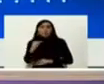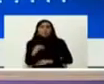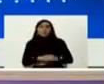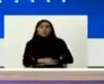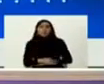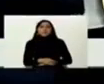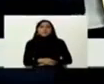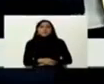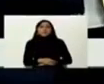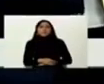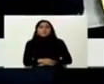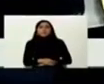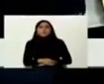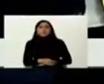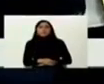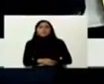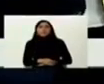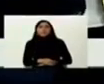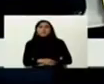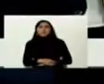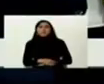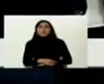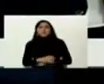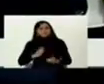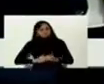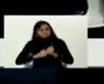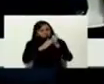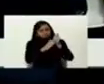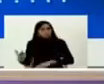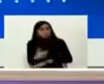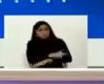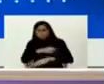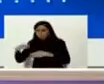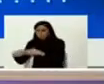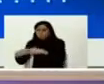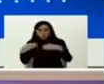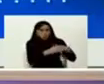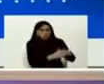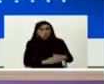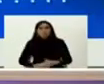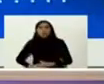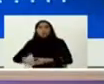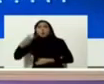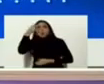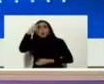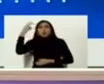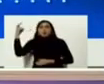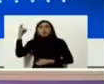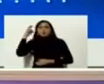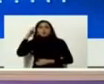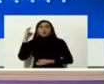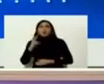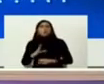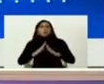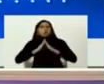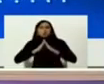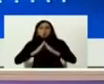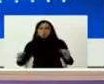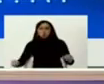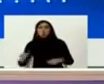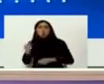China, especialmente con Rusia, también con Turquía, con India, y que esto le ha permitido a Venezuela cierto oxígeno para